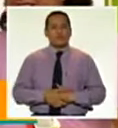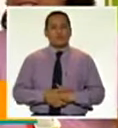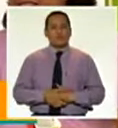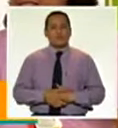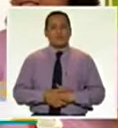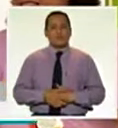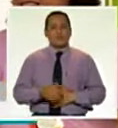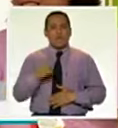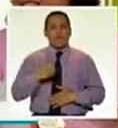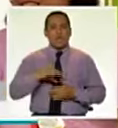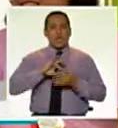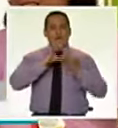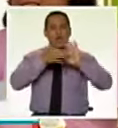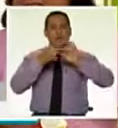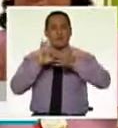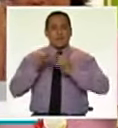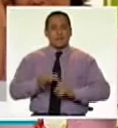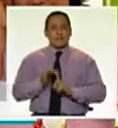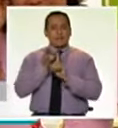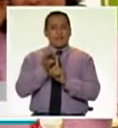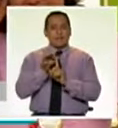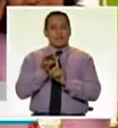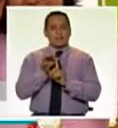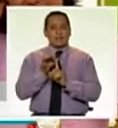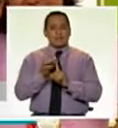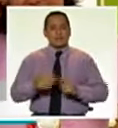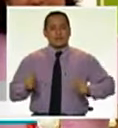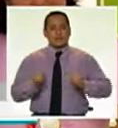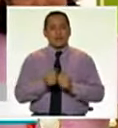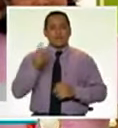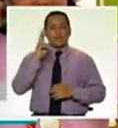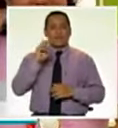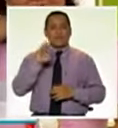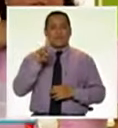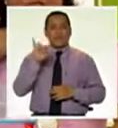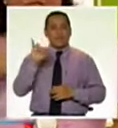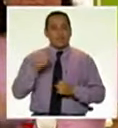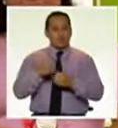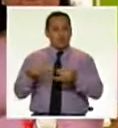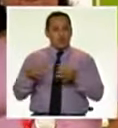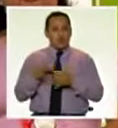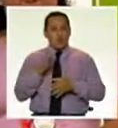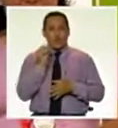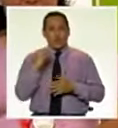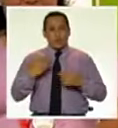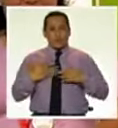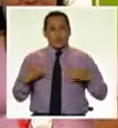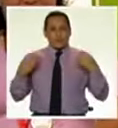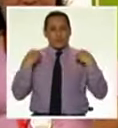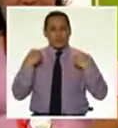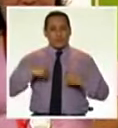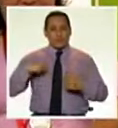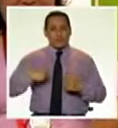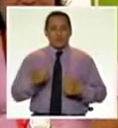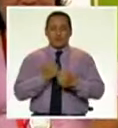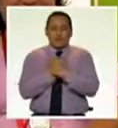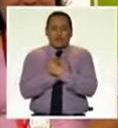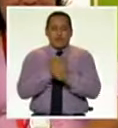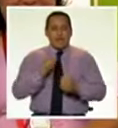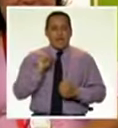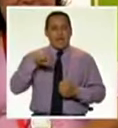olimpiadas especiales con el profesor Eddie, con todos los chicos de OMAPET que los quiero. A Ana, a todos